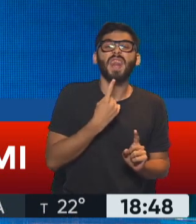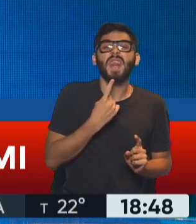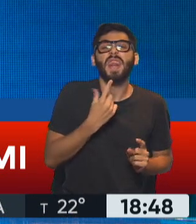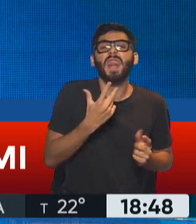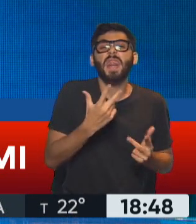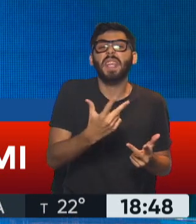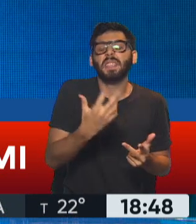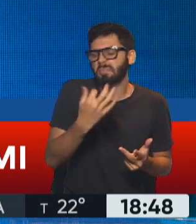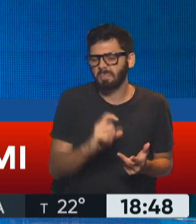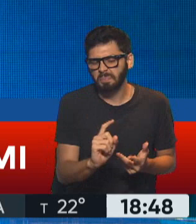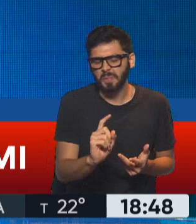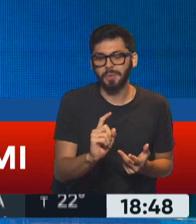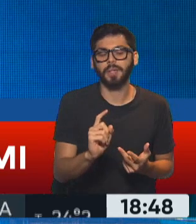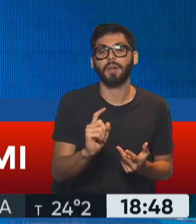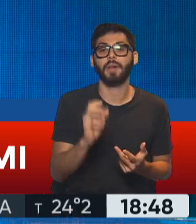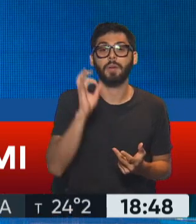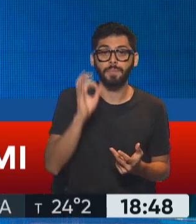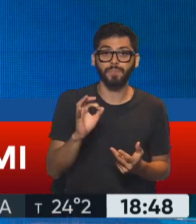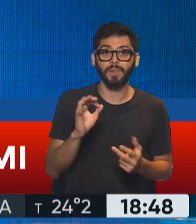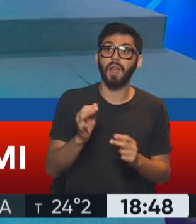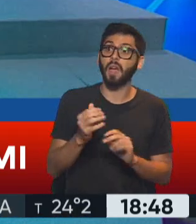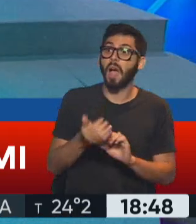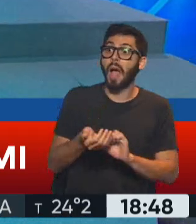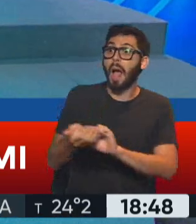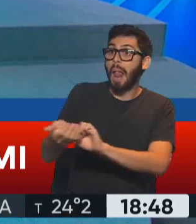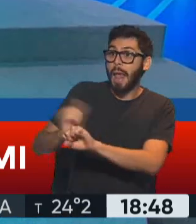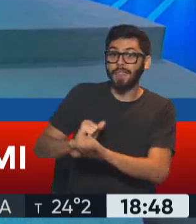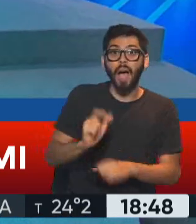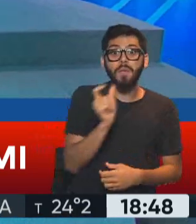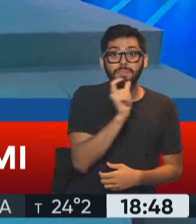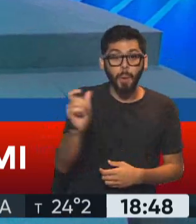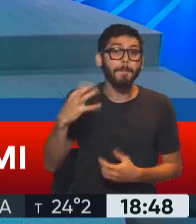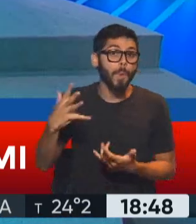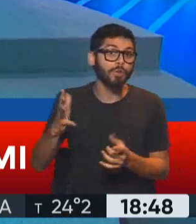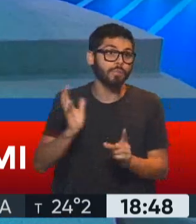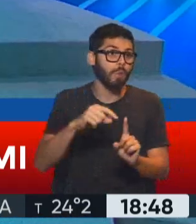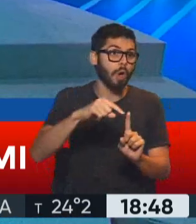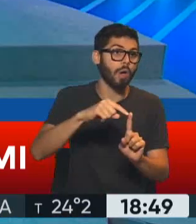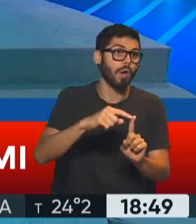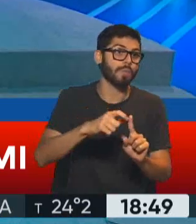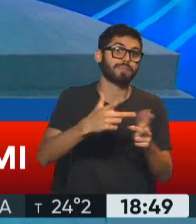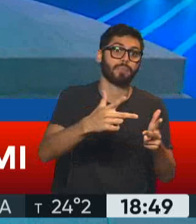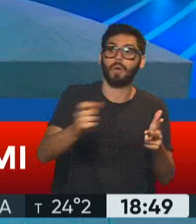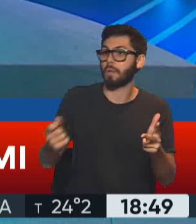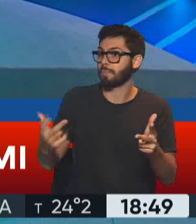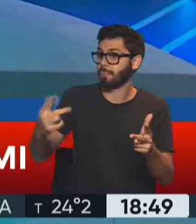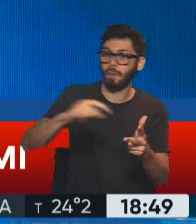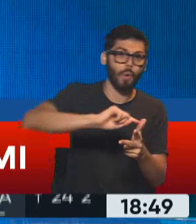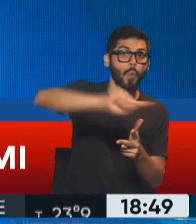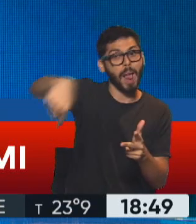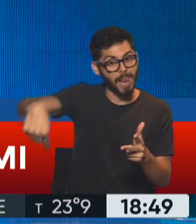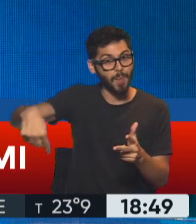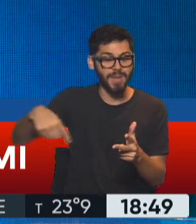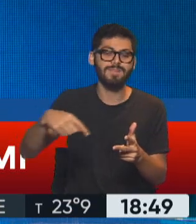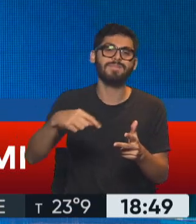desde Honduras, quien salió a responderle a Horacio Rodríguez Larreta. Por eso dije que fue como un círculo total de debate de todos los sectores políticos en torno